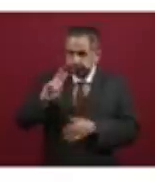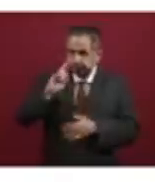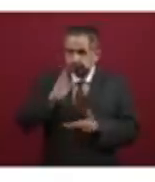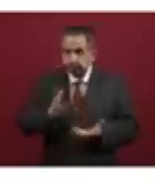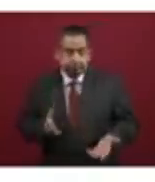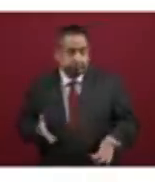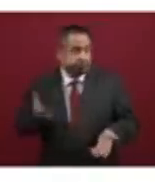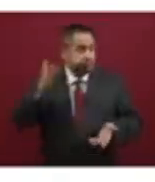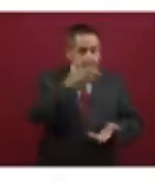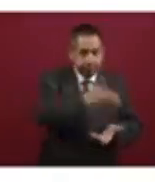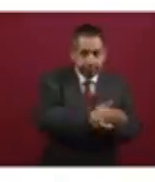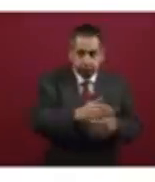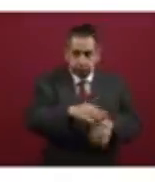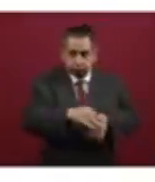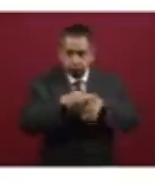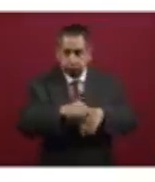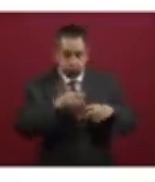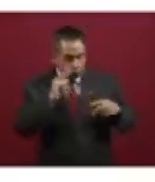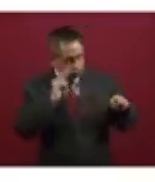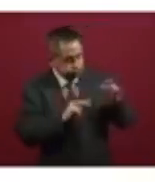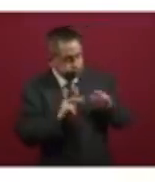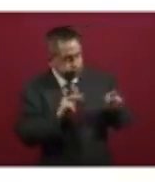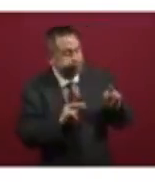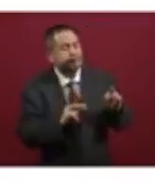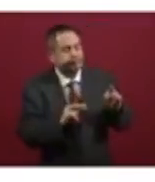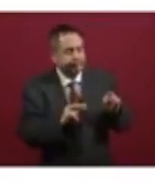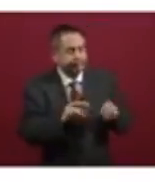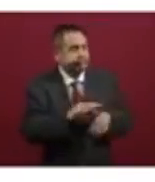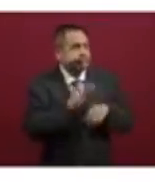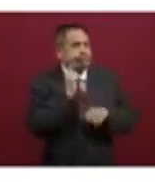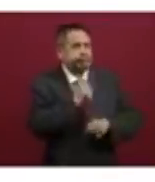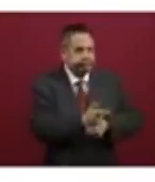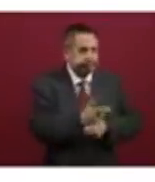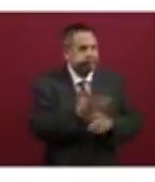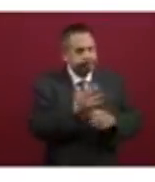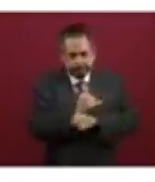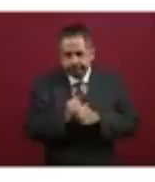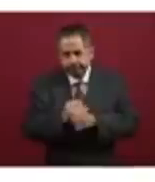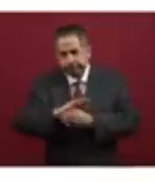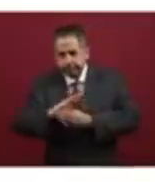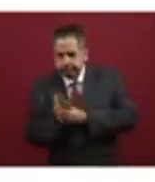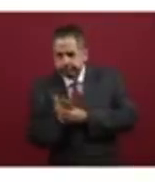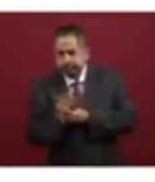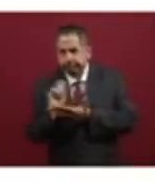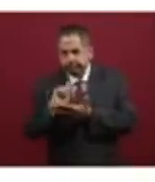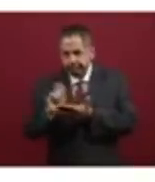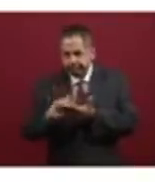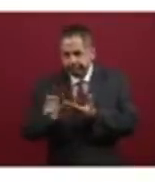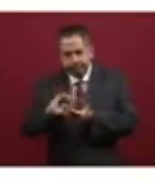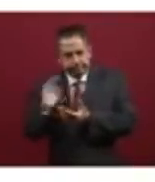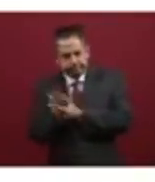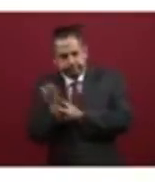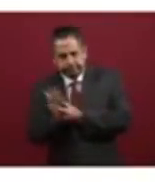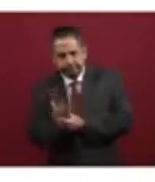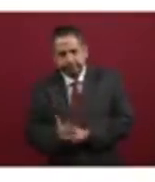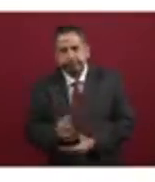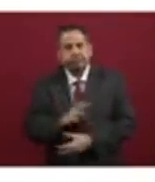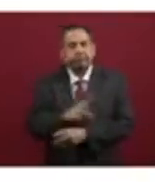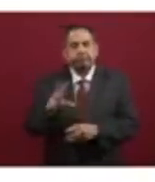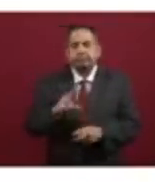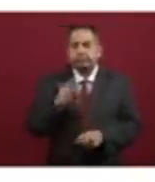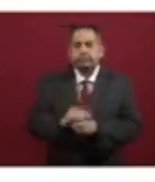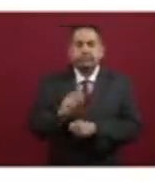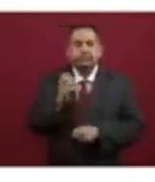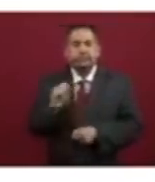campo directamente. Y eso se complementa con las tareas de investigación y de trabajos en campo que tanto la Subsecretaría como